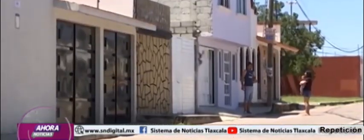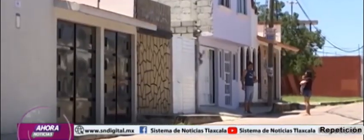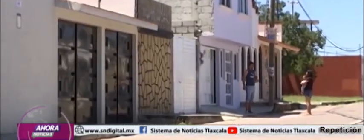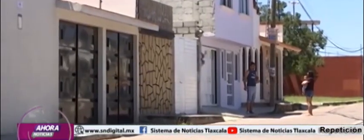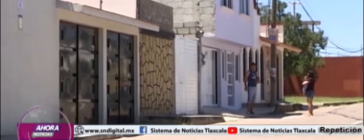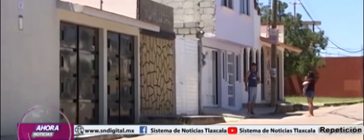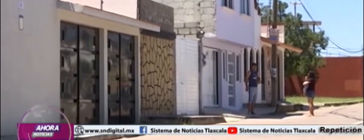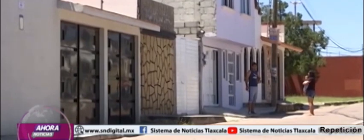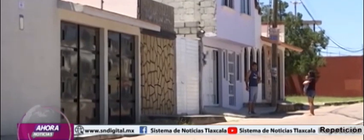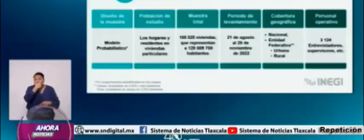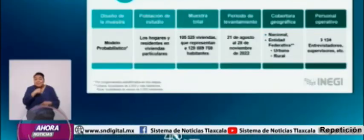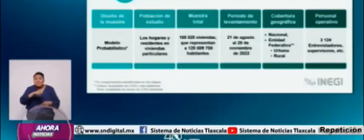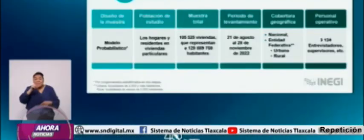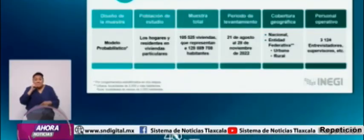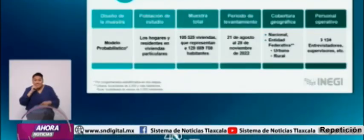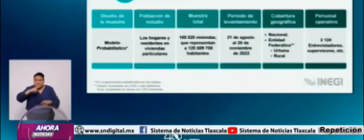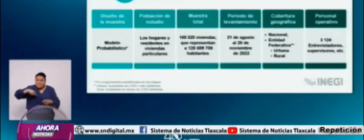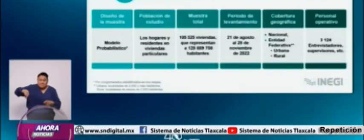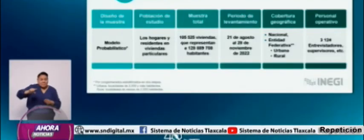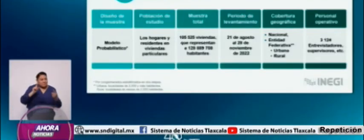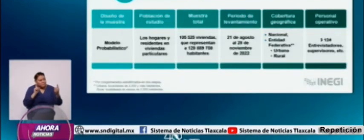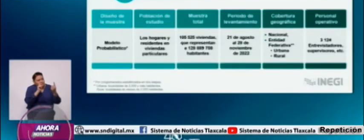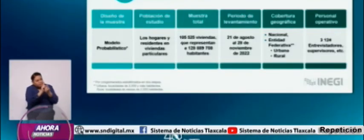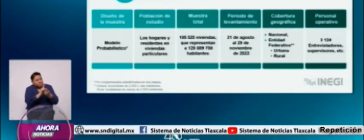que representa